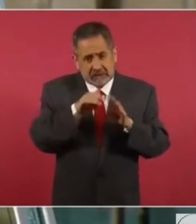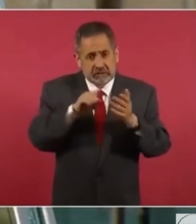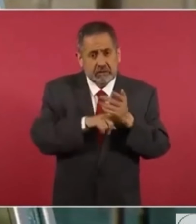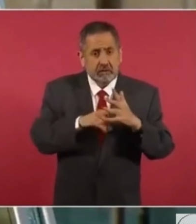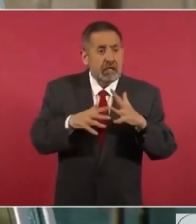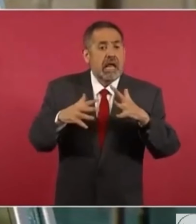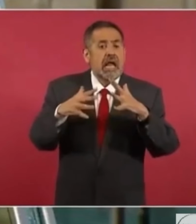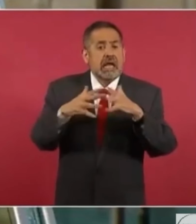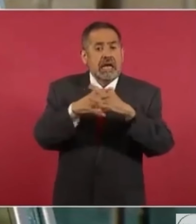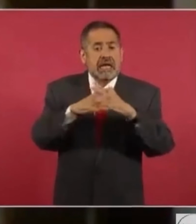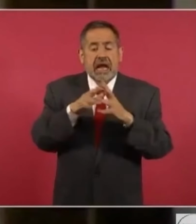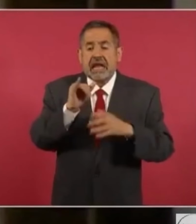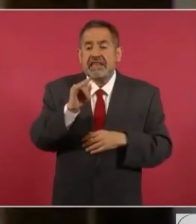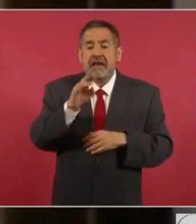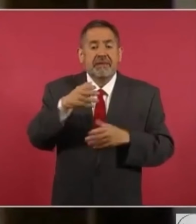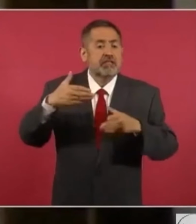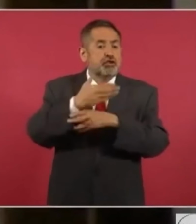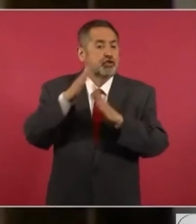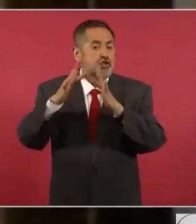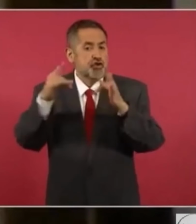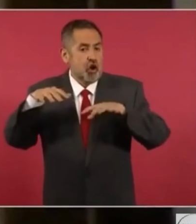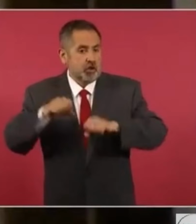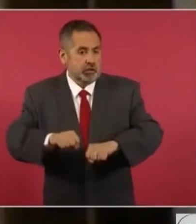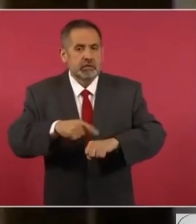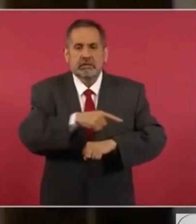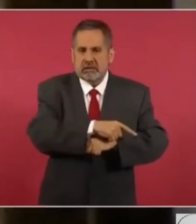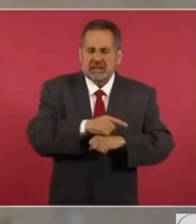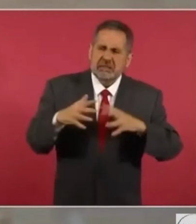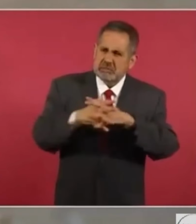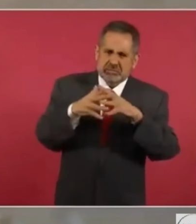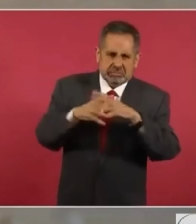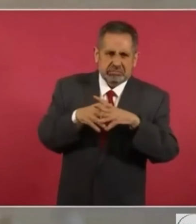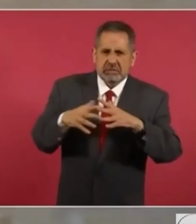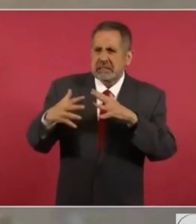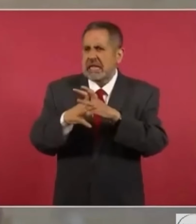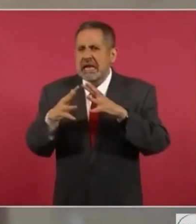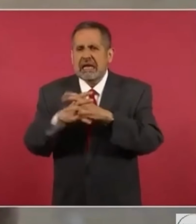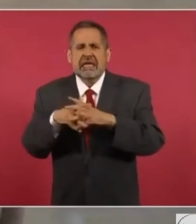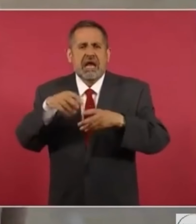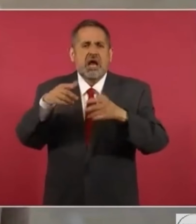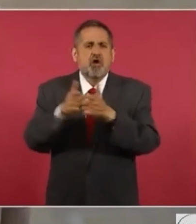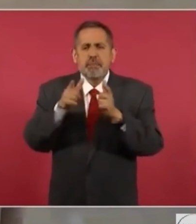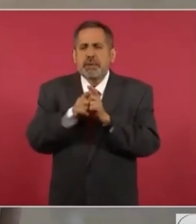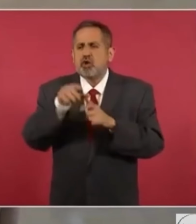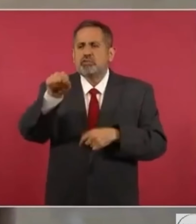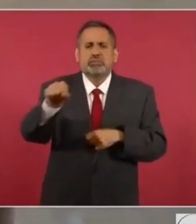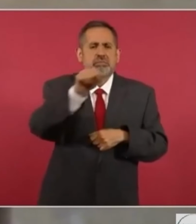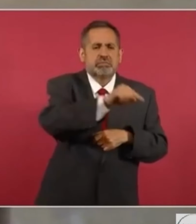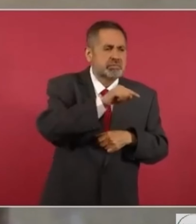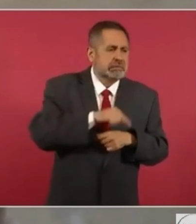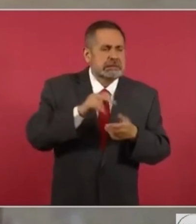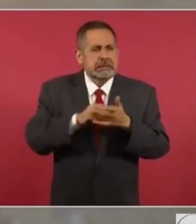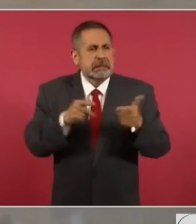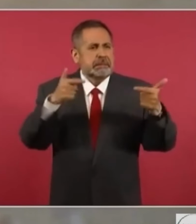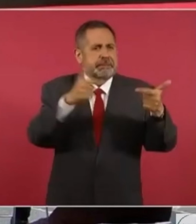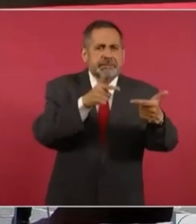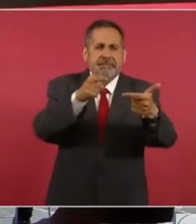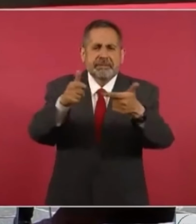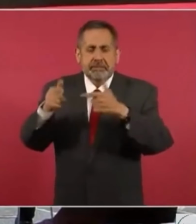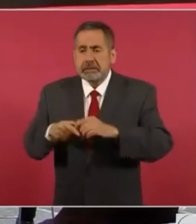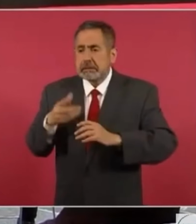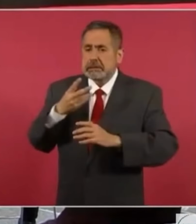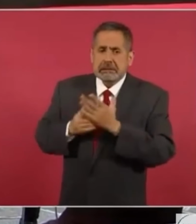guerra de intervención completa, prácticamente en una guerra de guerrillas, asalto de mata